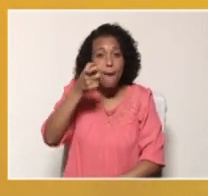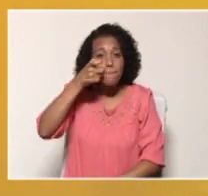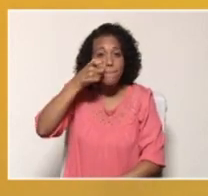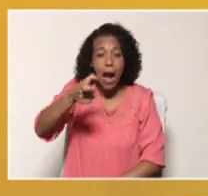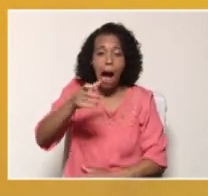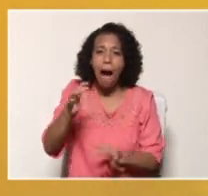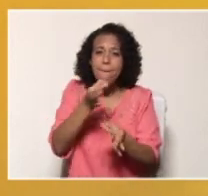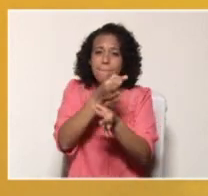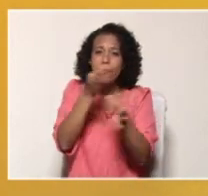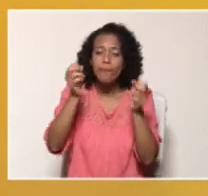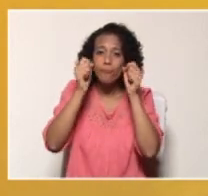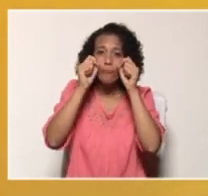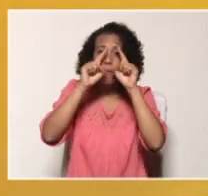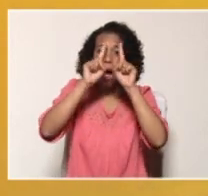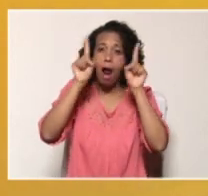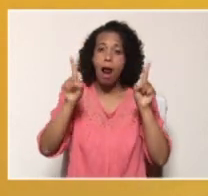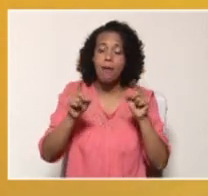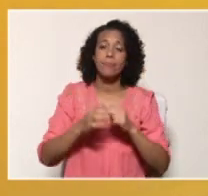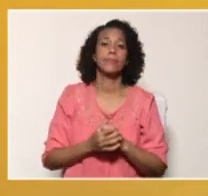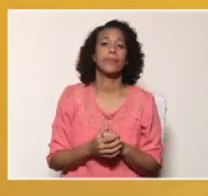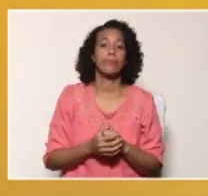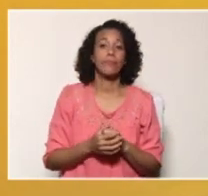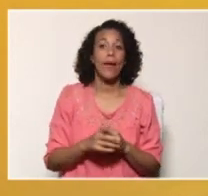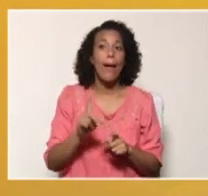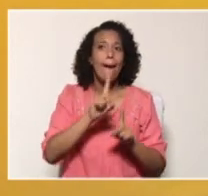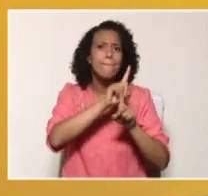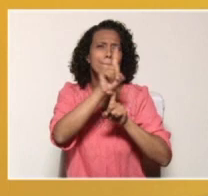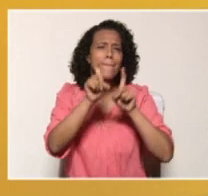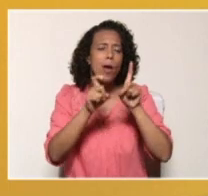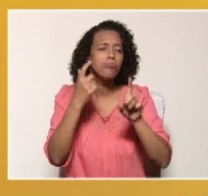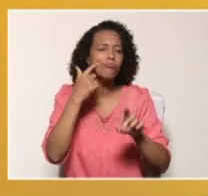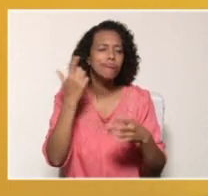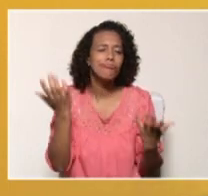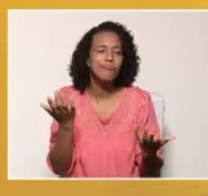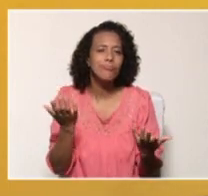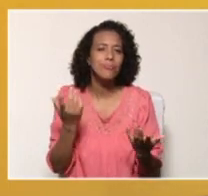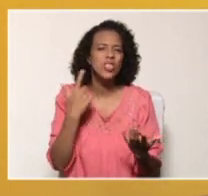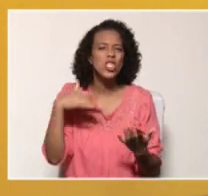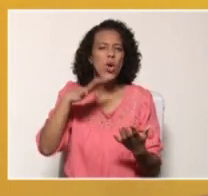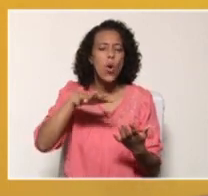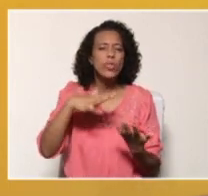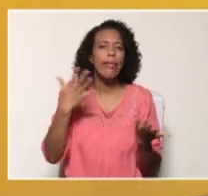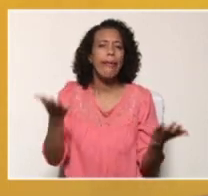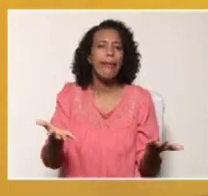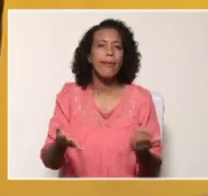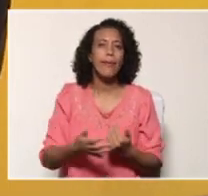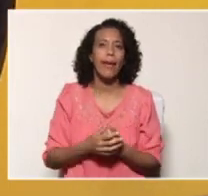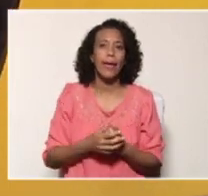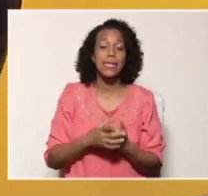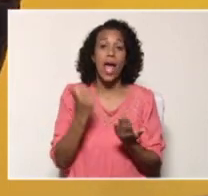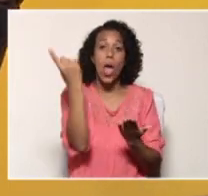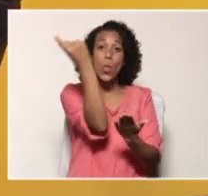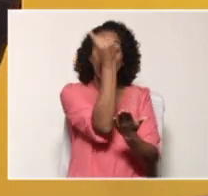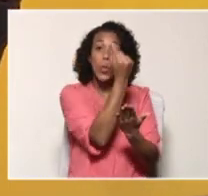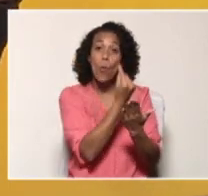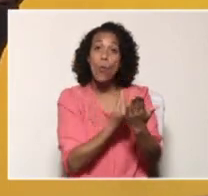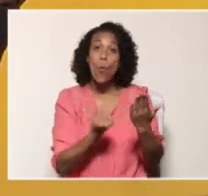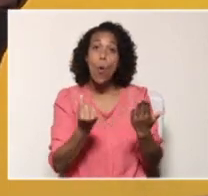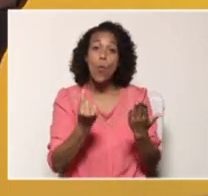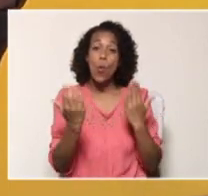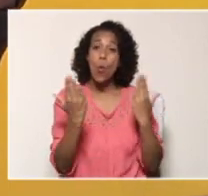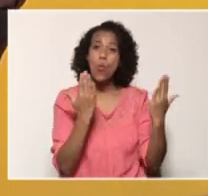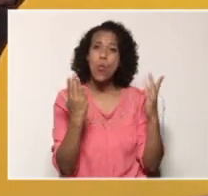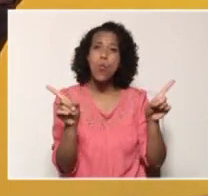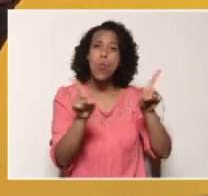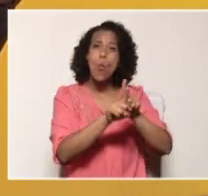tan importante. Continuemos con estos acertijos visuales. ¿Qué te parece si tú haces un dibujo muy